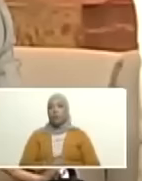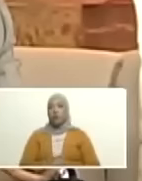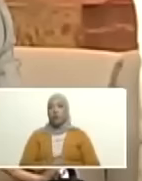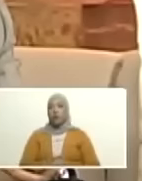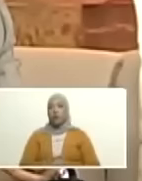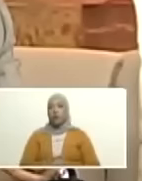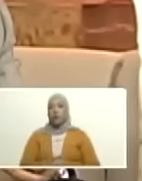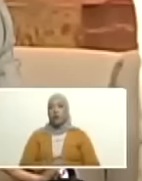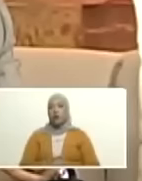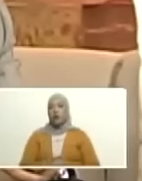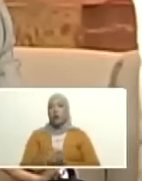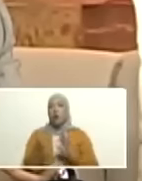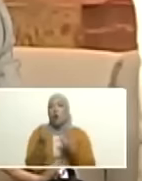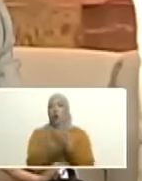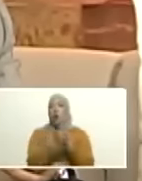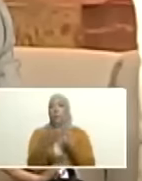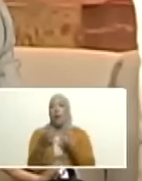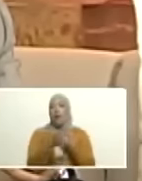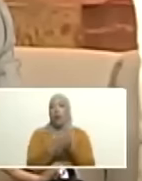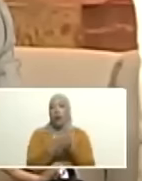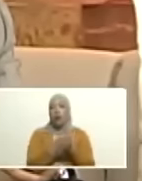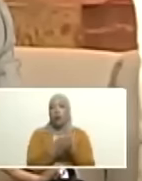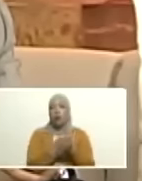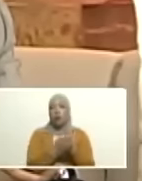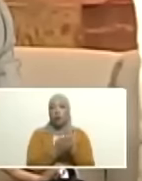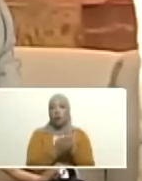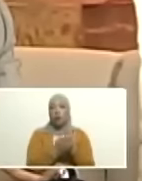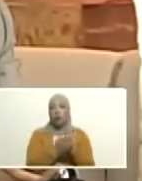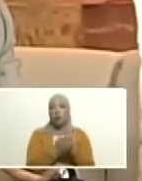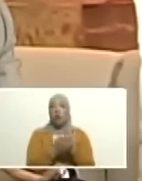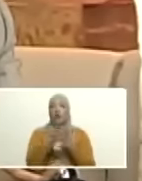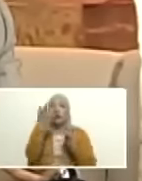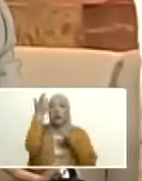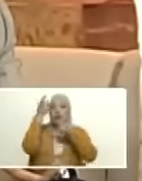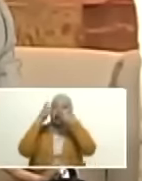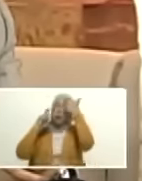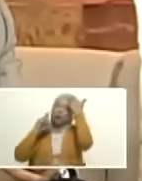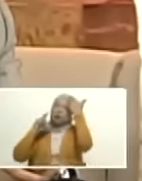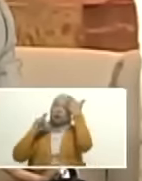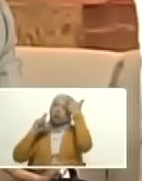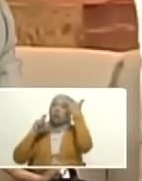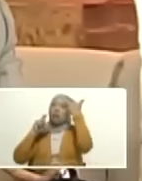Venían de los golpes de Estado. Y el comandante Hugo Chávez